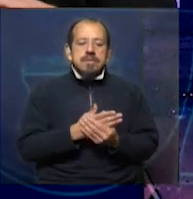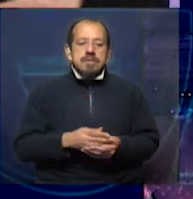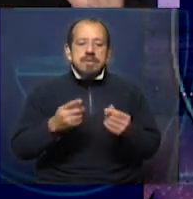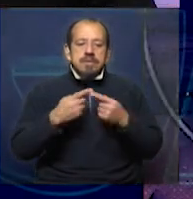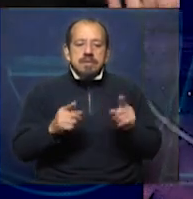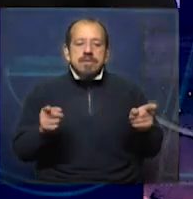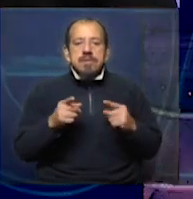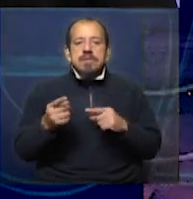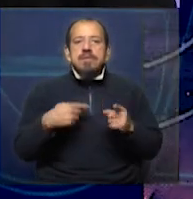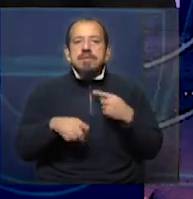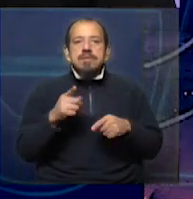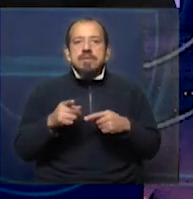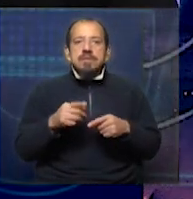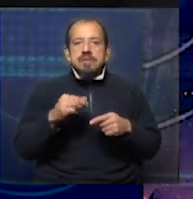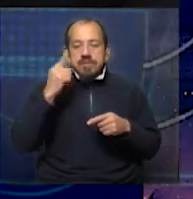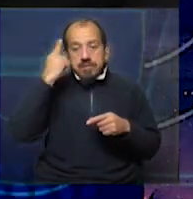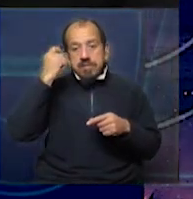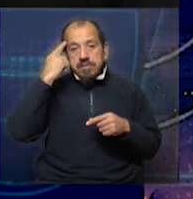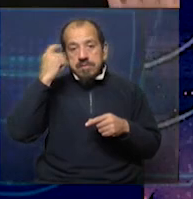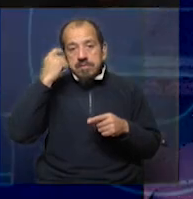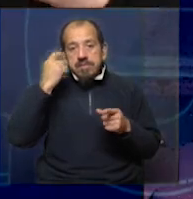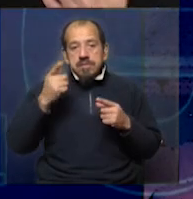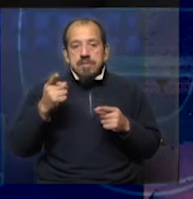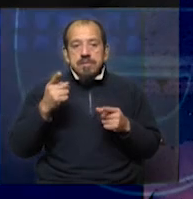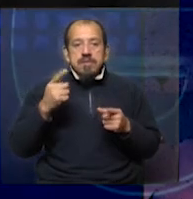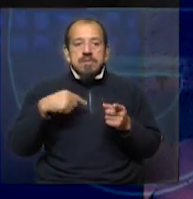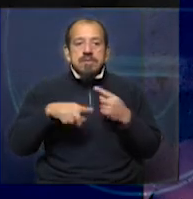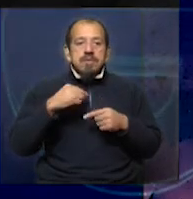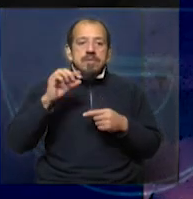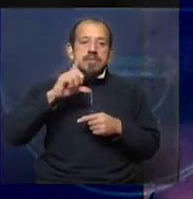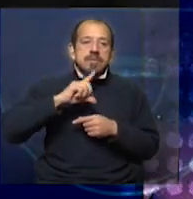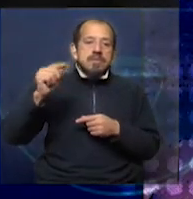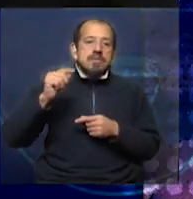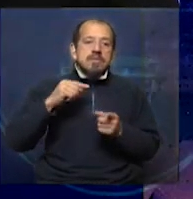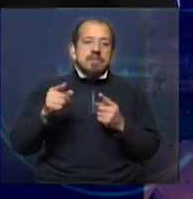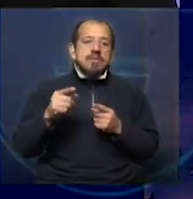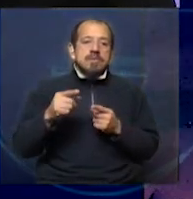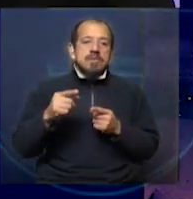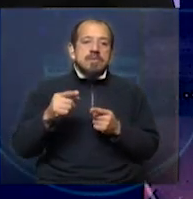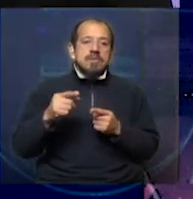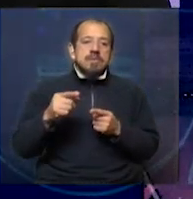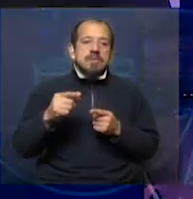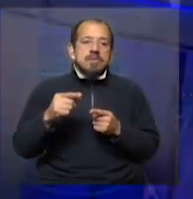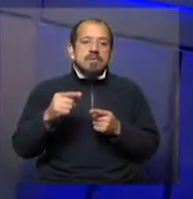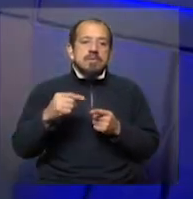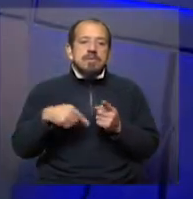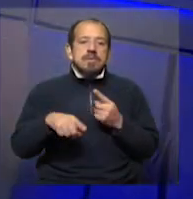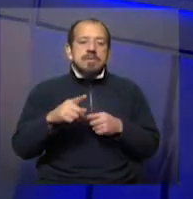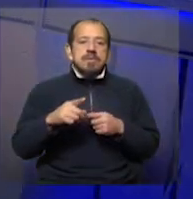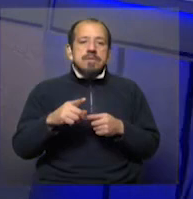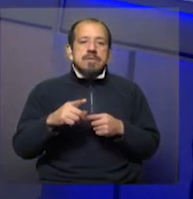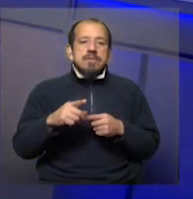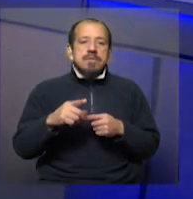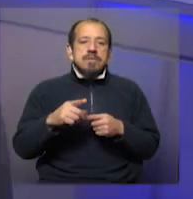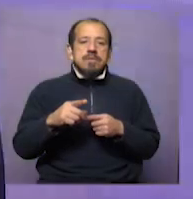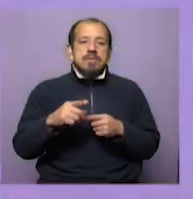pasado reciente, trayendo la experiencia del exilio y esa mirada para esa relectura. Y la